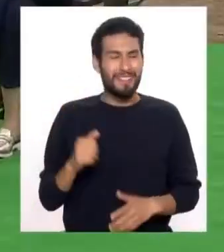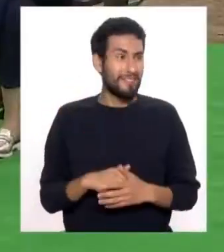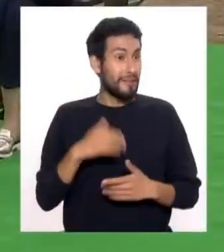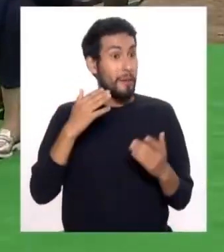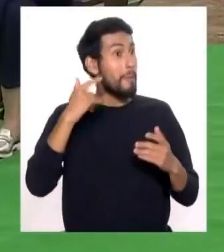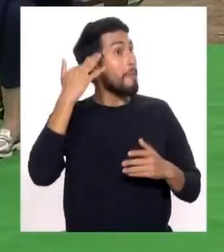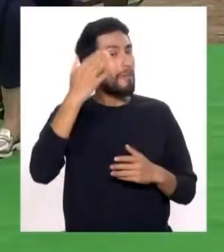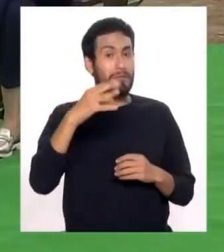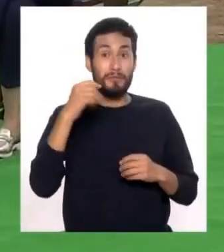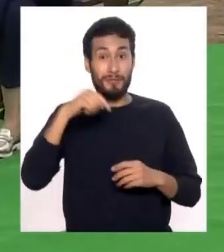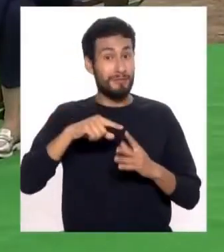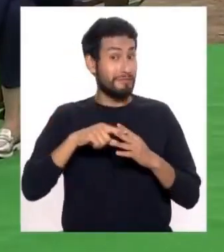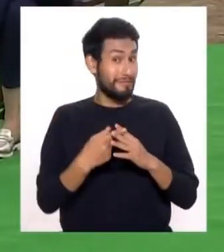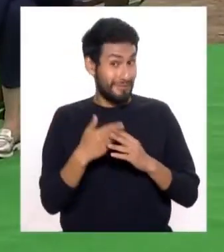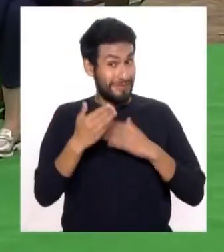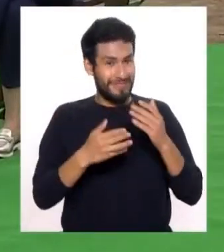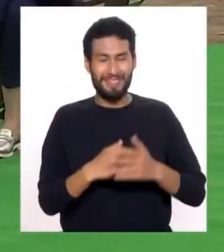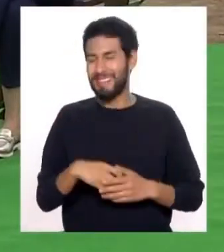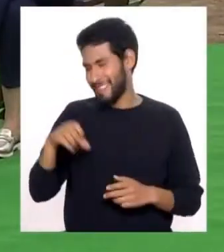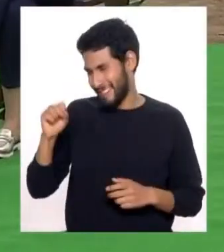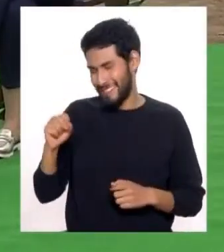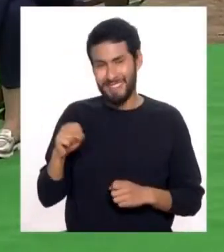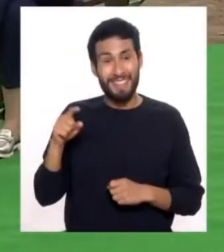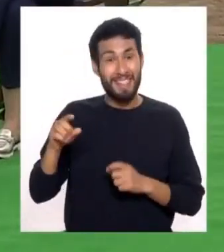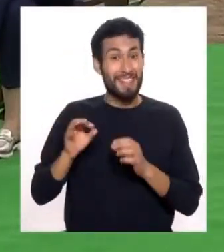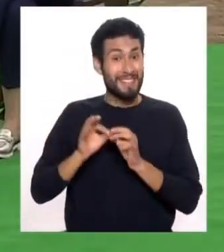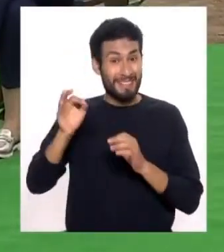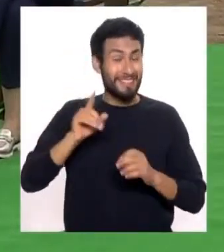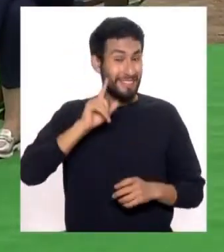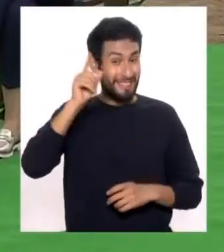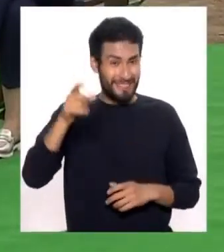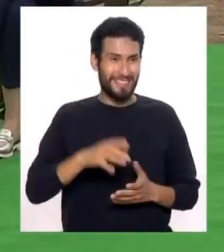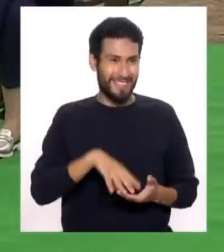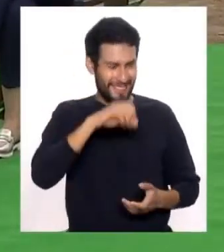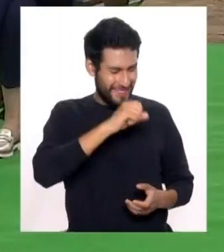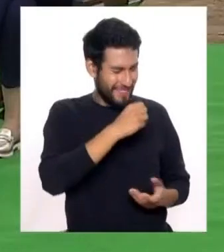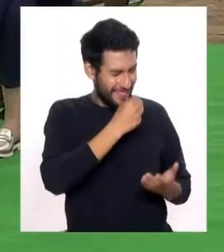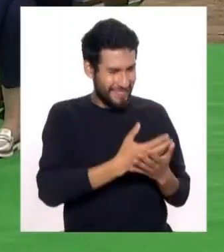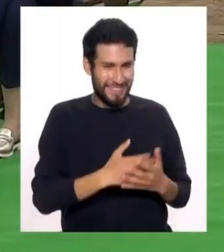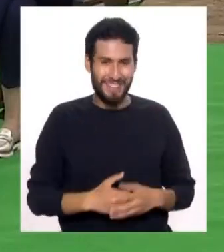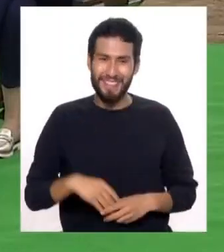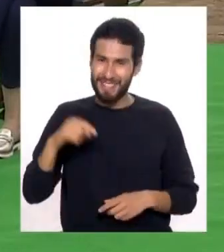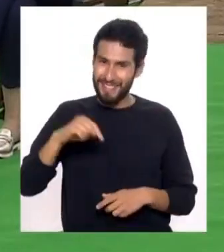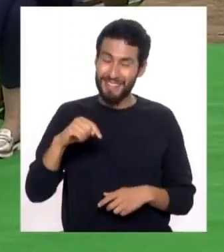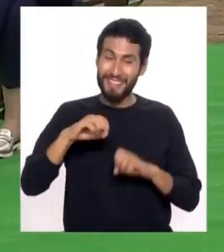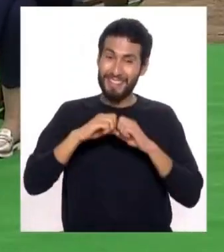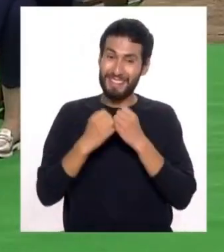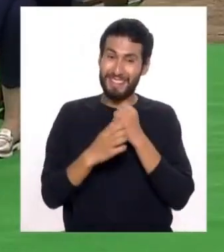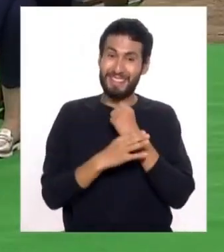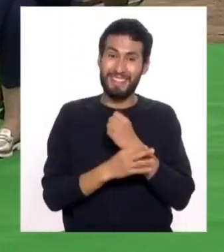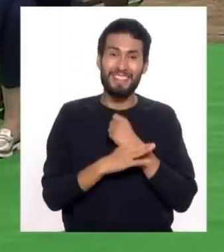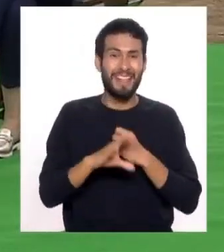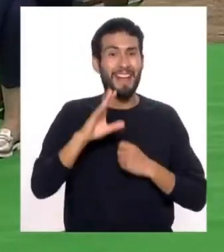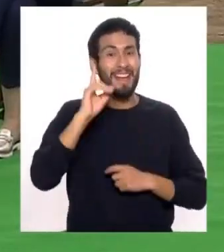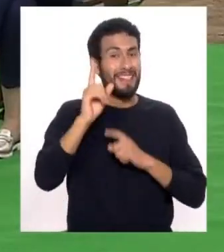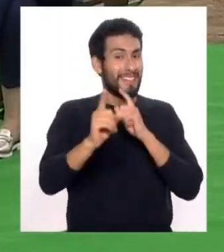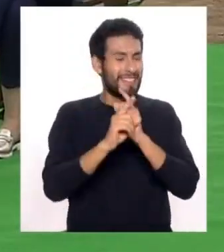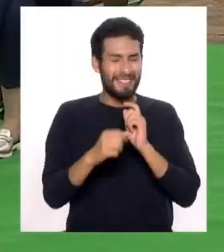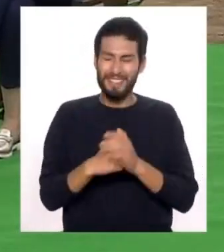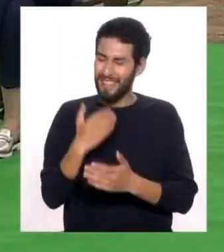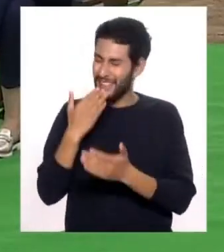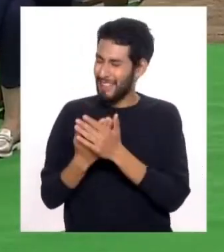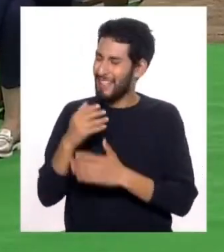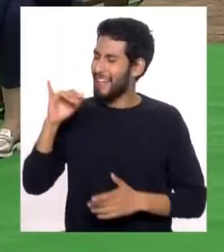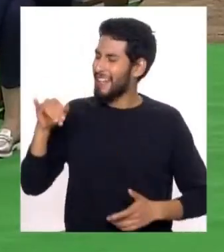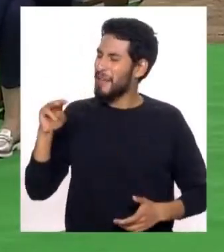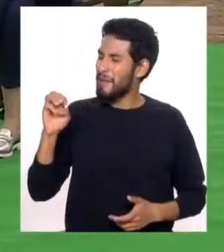Porque esto es el comienzo, ¿verdad? Por supuesto, hasta provincia vamos a llegar. Eso, muy bien. Hoy Cuerpo Médico llegando a tu encuentro. Gracias, doctora